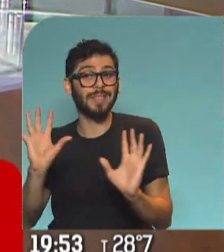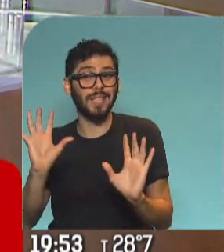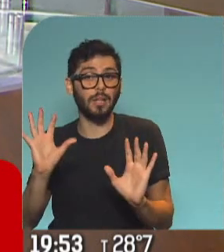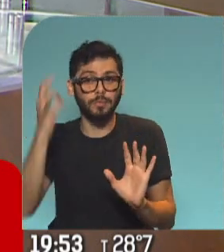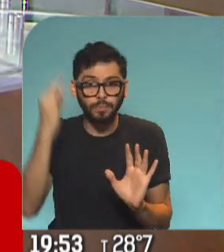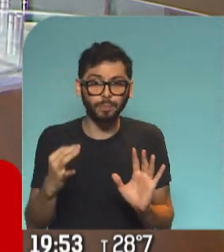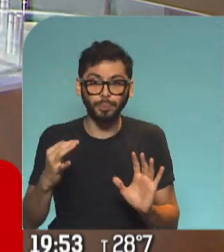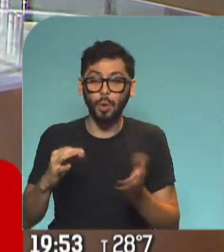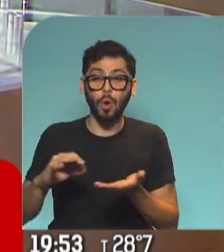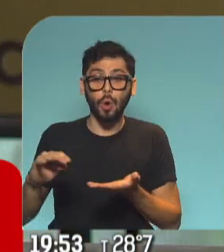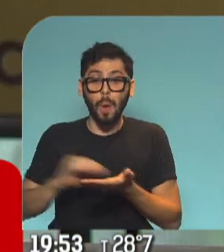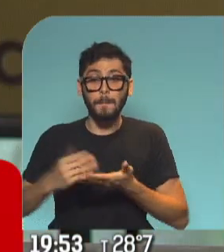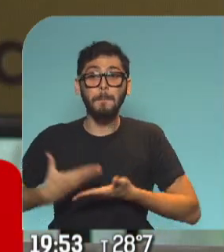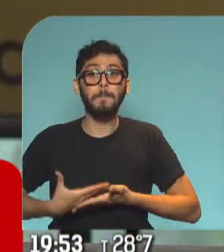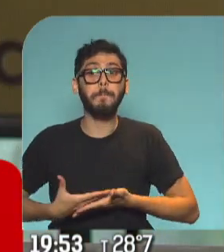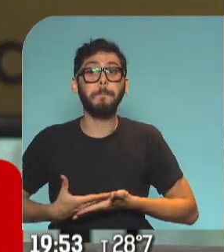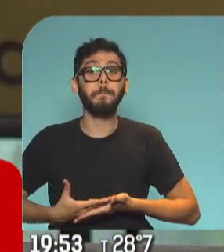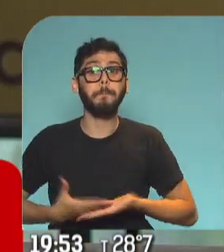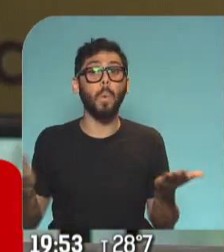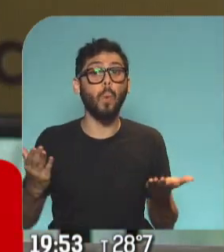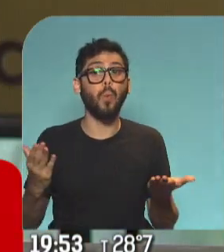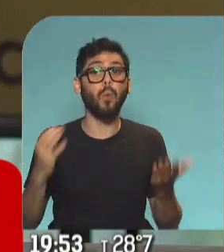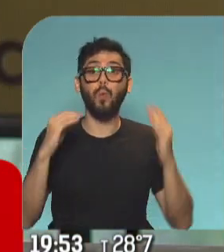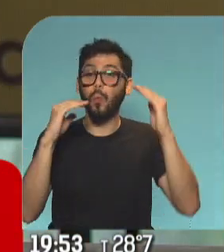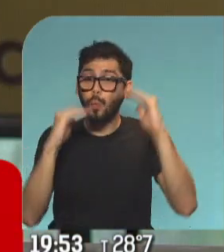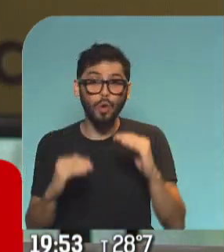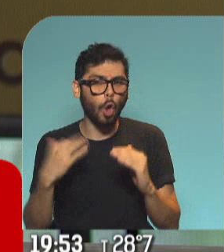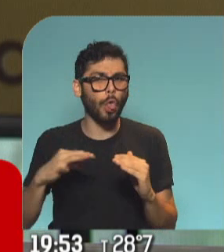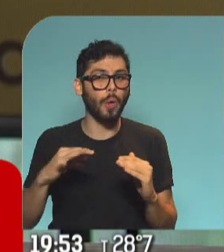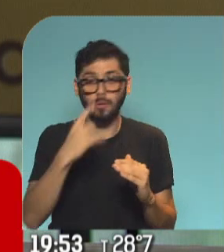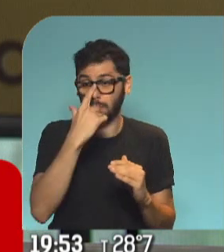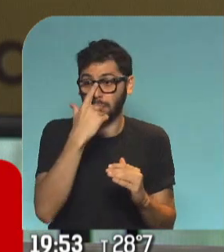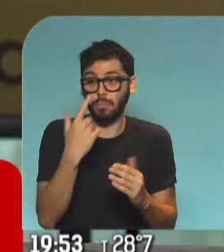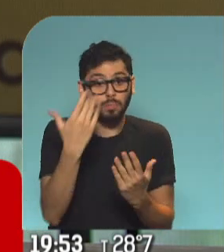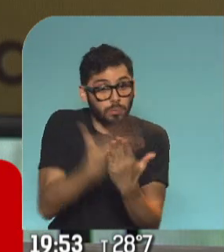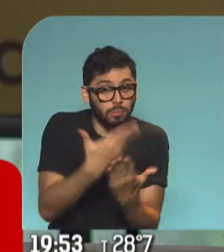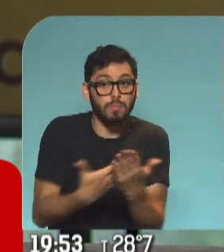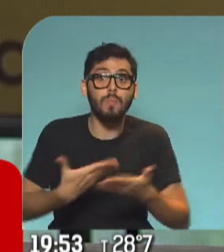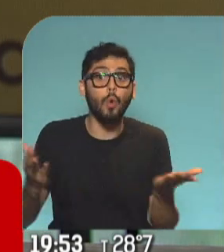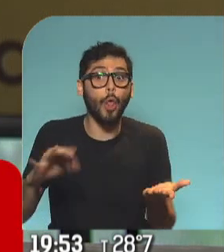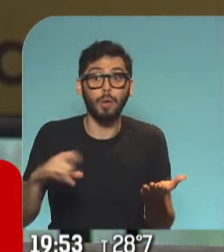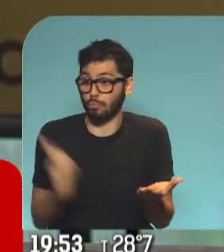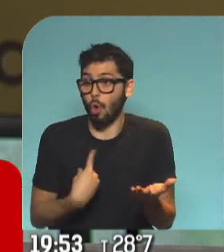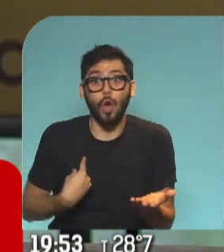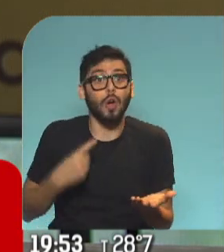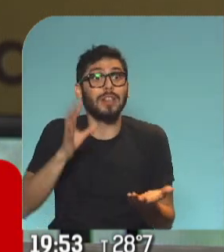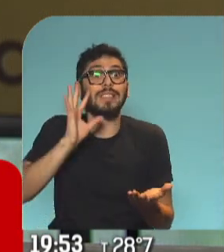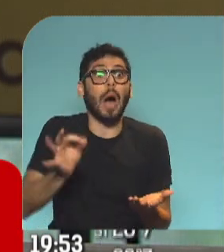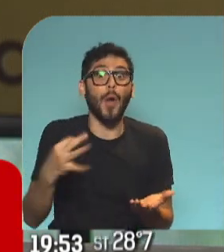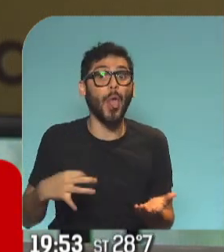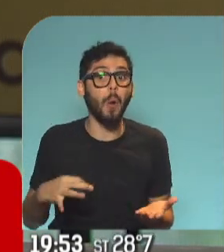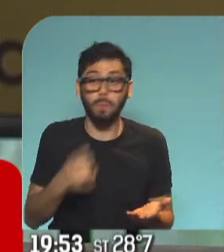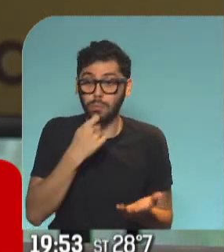publicidad de los actos públicos, con lo cual los ciudadanos y las ciudadanas tenemos que conocer también. Y de hecho, hoy fue lo que dijo el ministro de